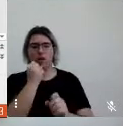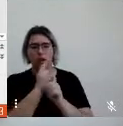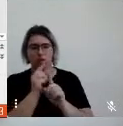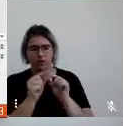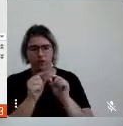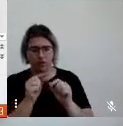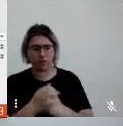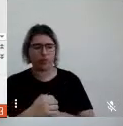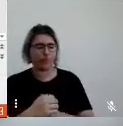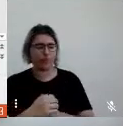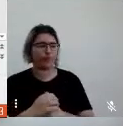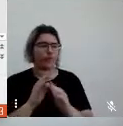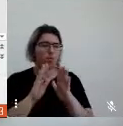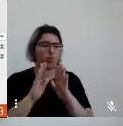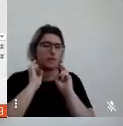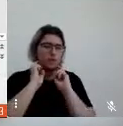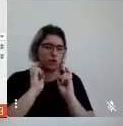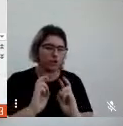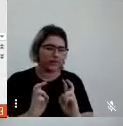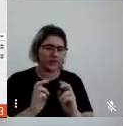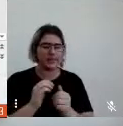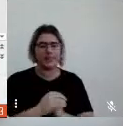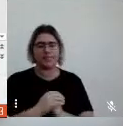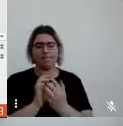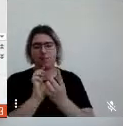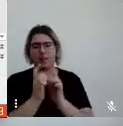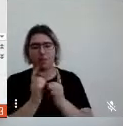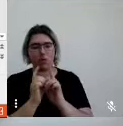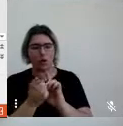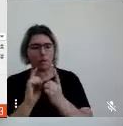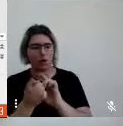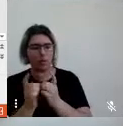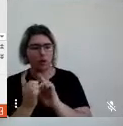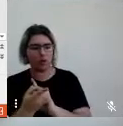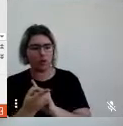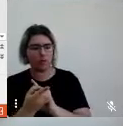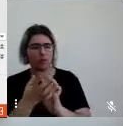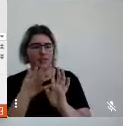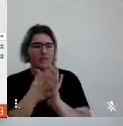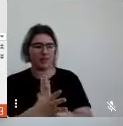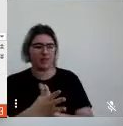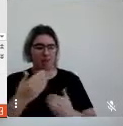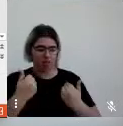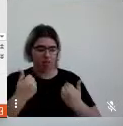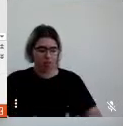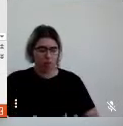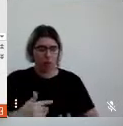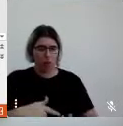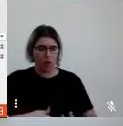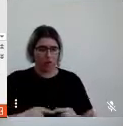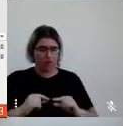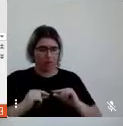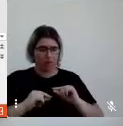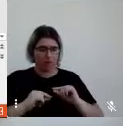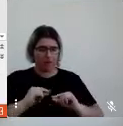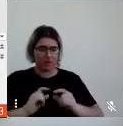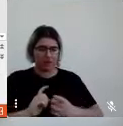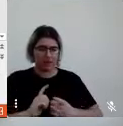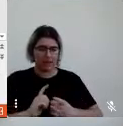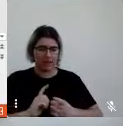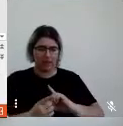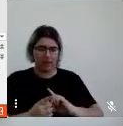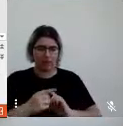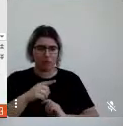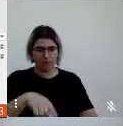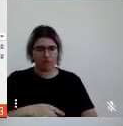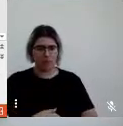estrés, ha habido más cambios y va a haber otro tipo de microbiota que suele ser a nivel de bacterias firmicutes, que